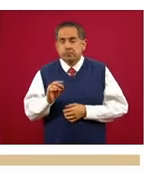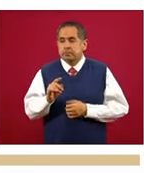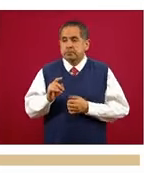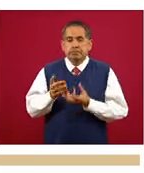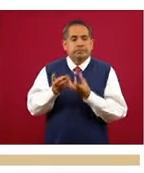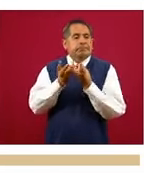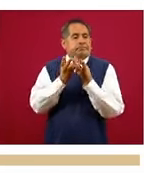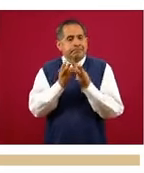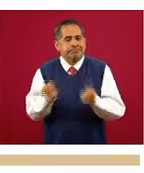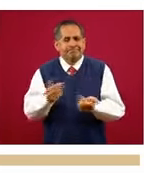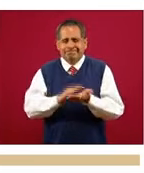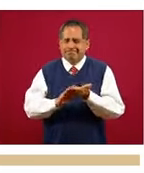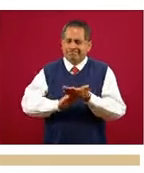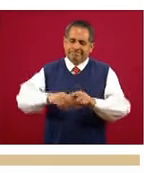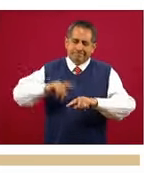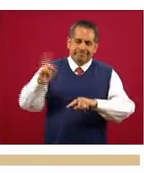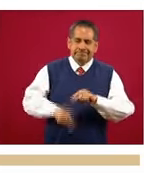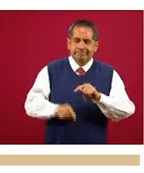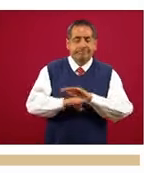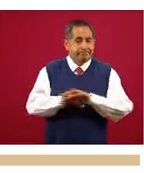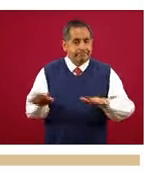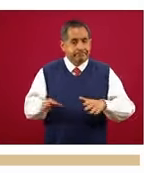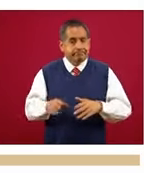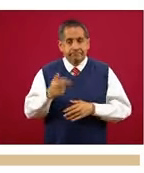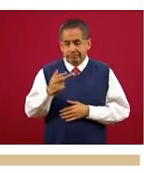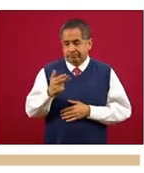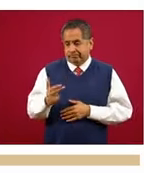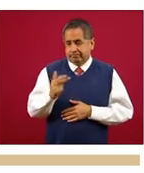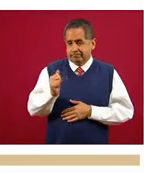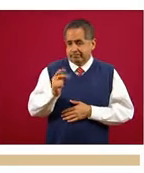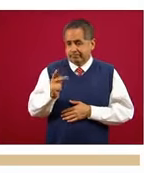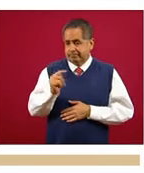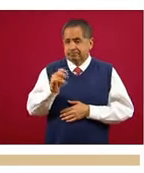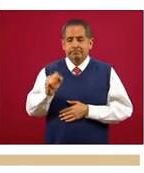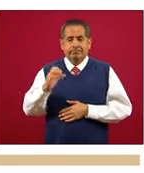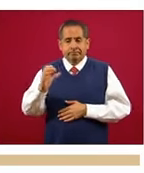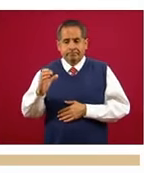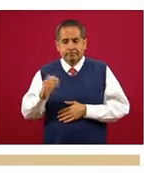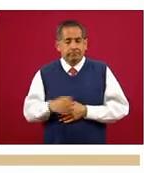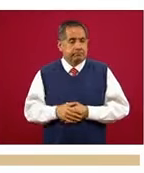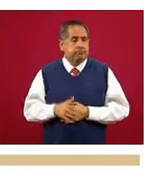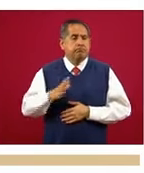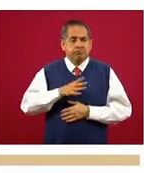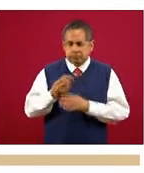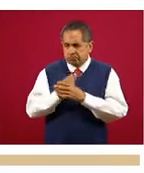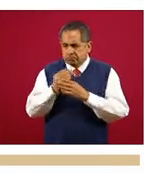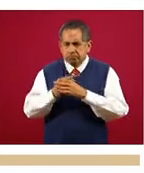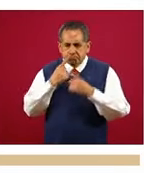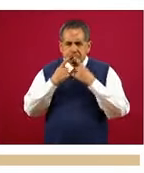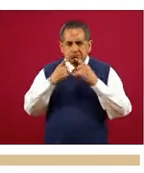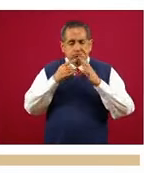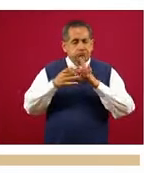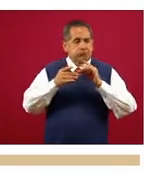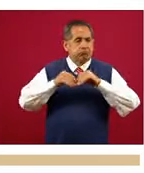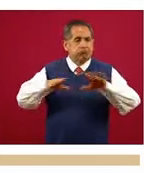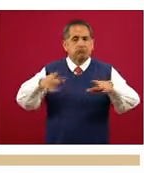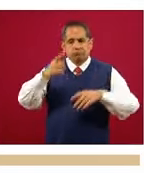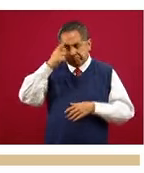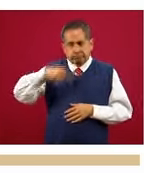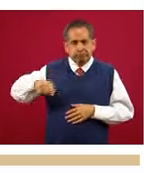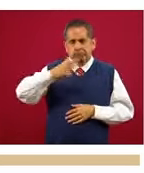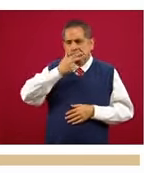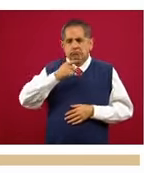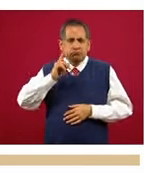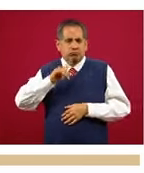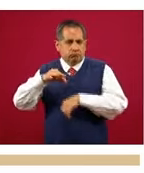problema como un problema de salud pública a nivel nacional. Se encuentran cursos en línea para trabajadores de salud, son